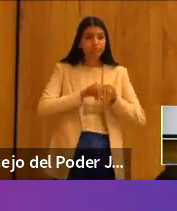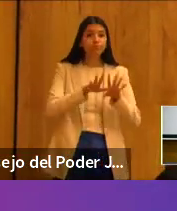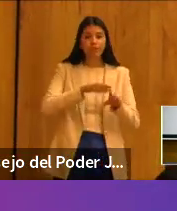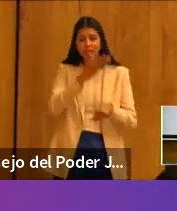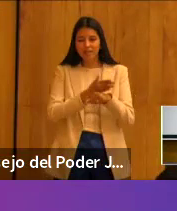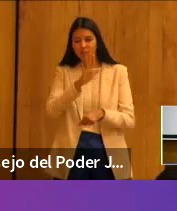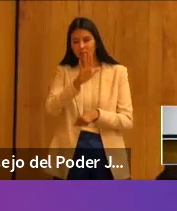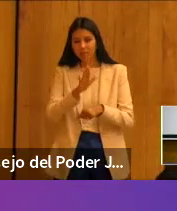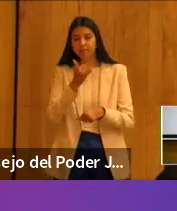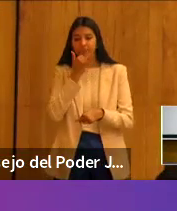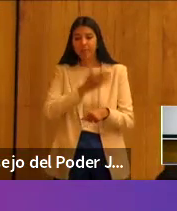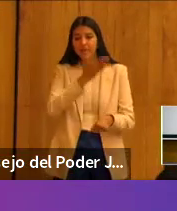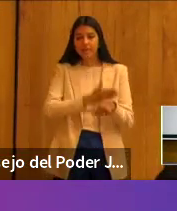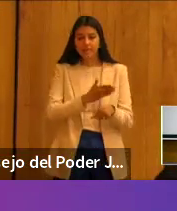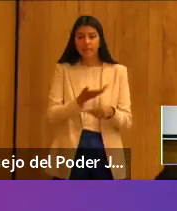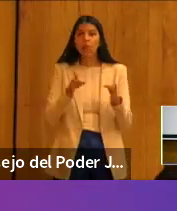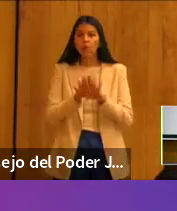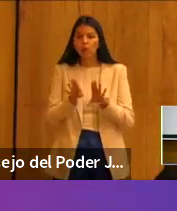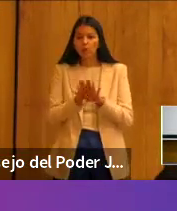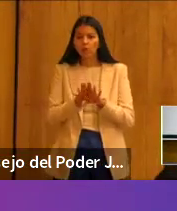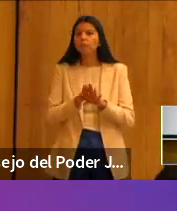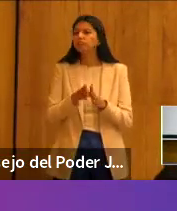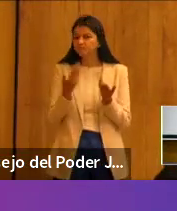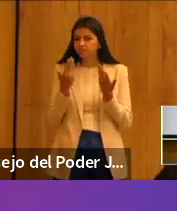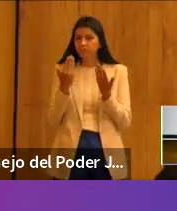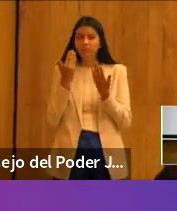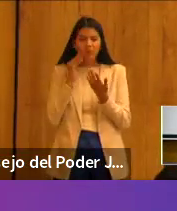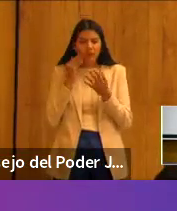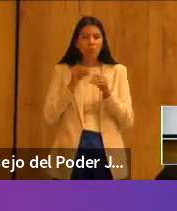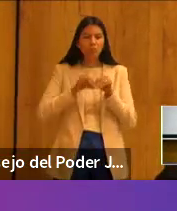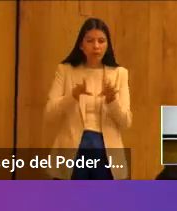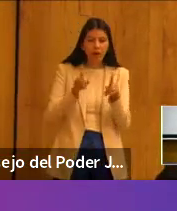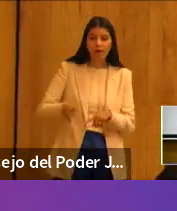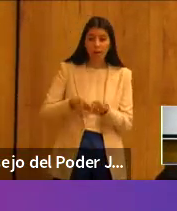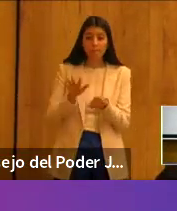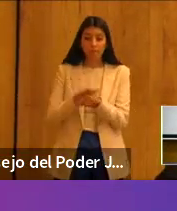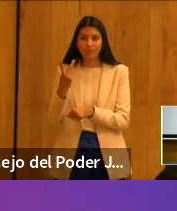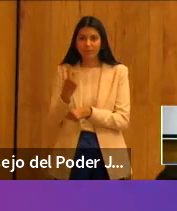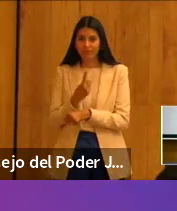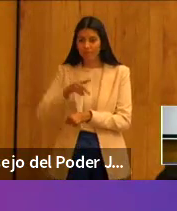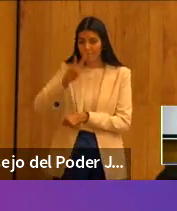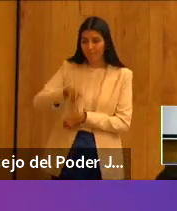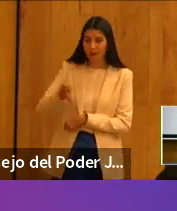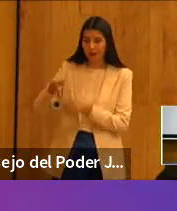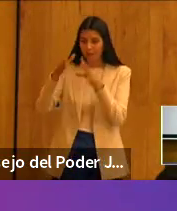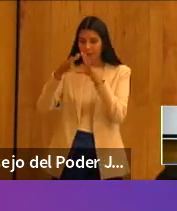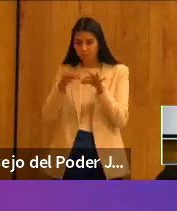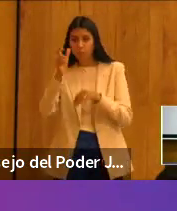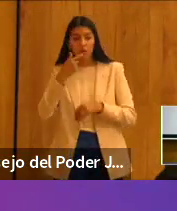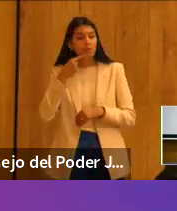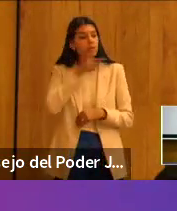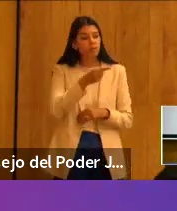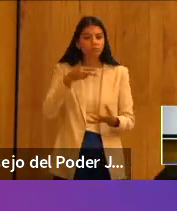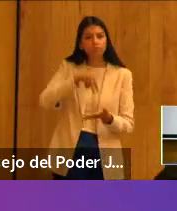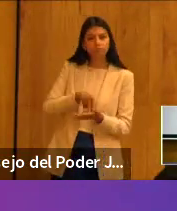hiciera en esas redes sociales. ¿Por qué? Porque si bien es cierto, él en su narrativa de la presentación de la demanda